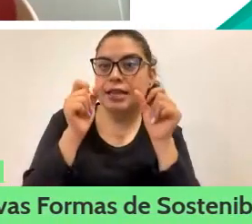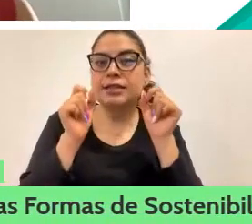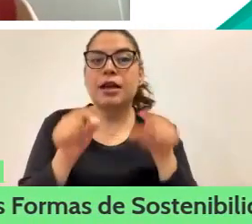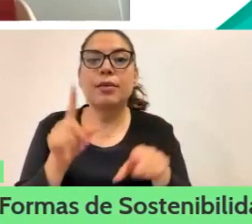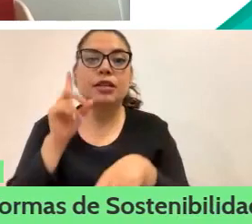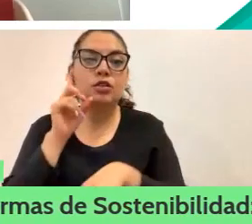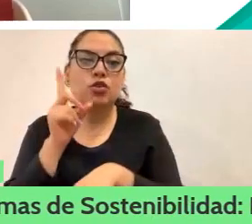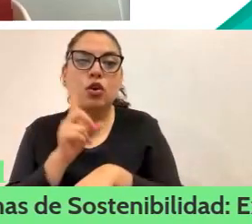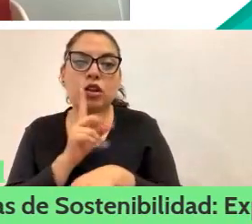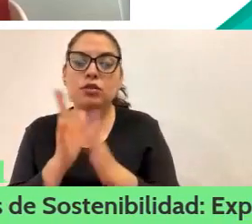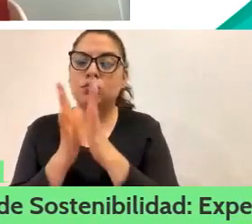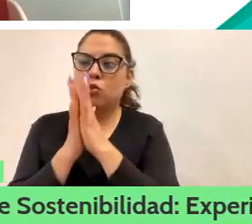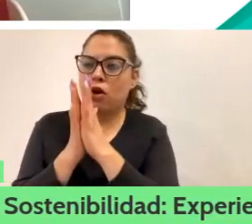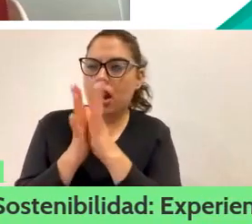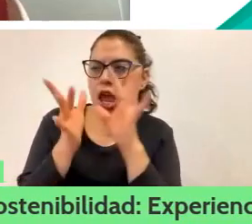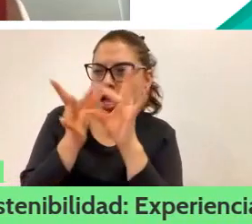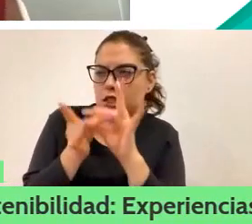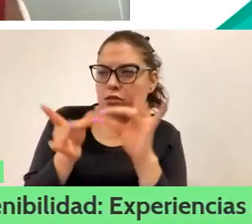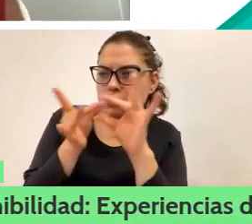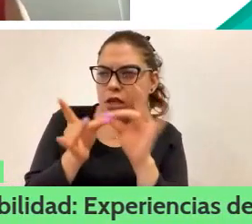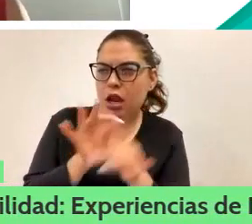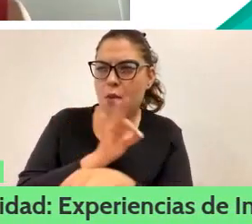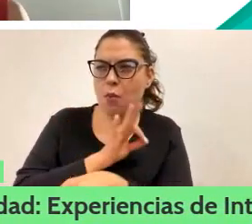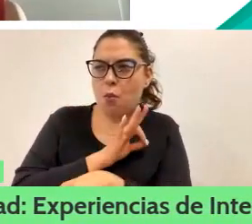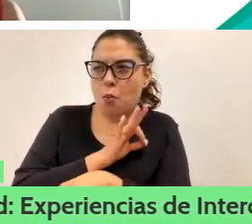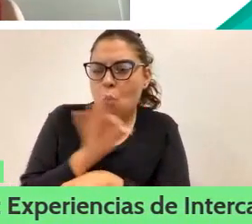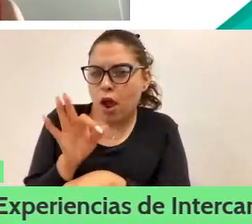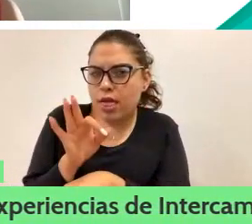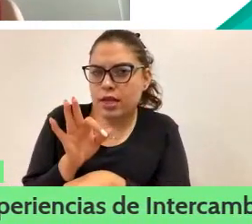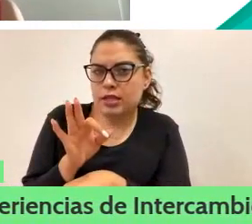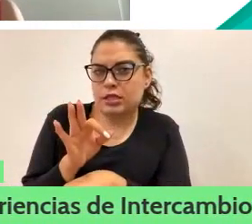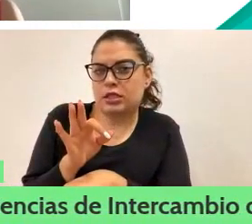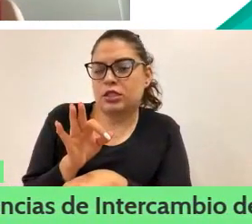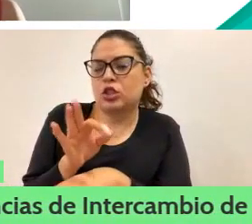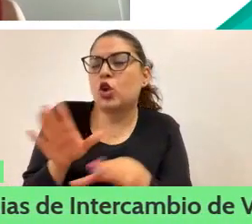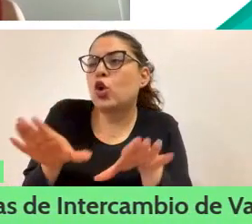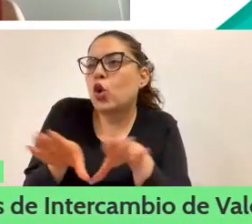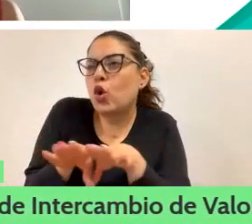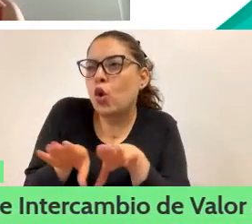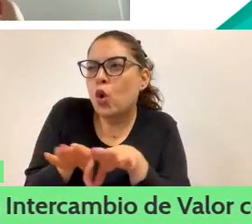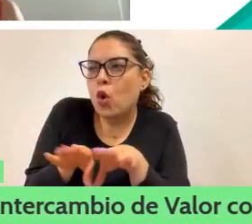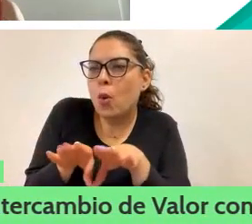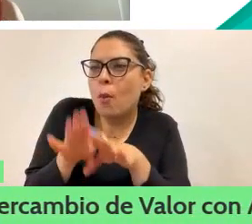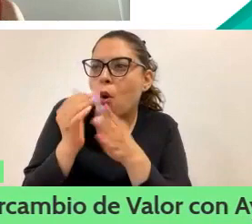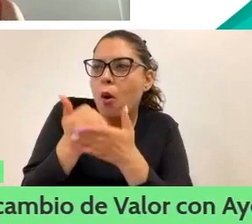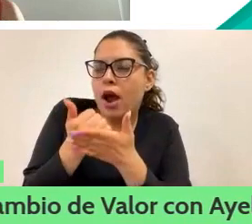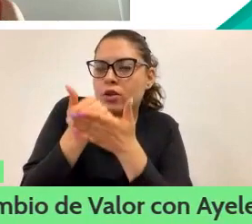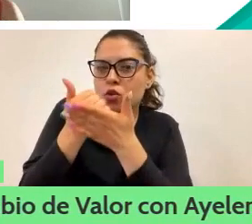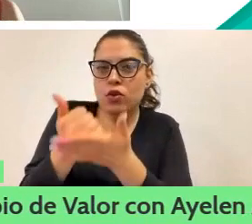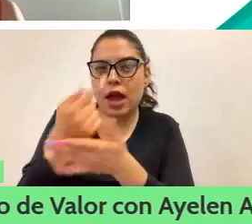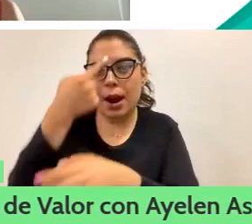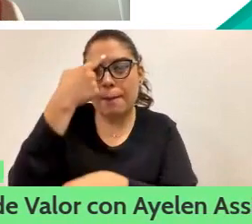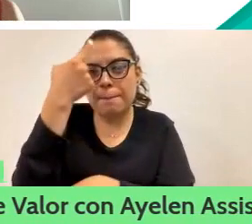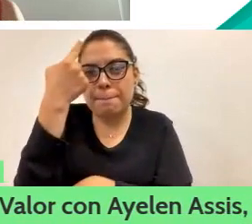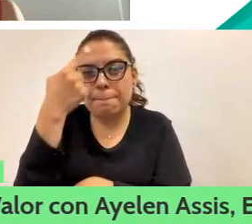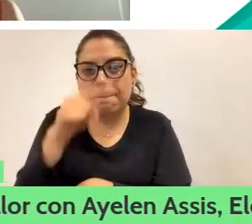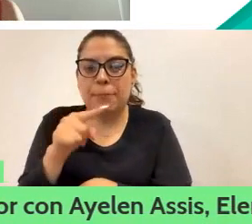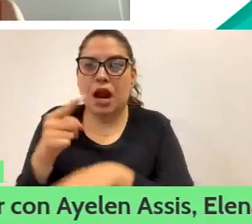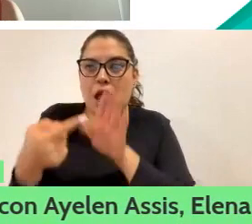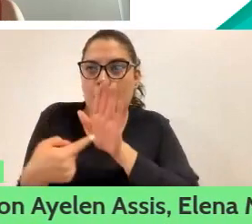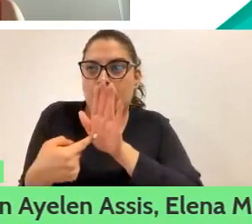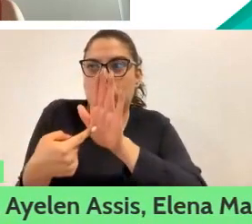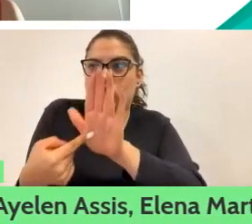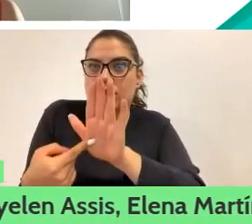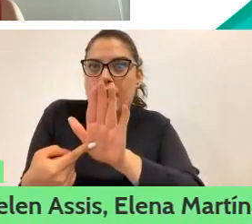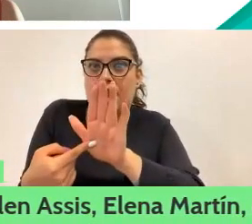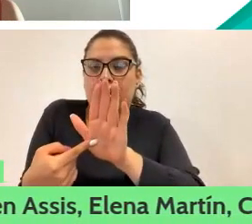ofrecen y cómo ustedes han dado la vuelta a este foco para colaborar y ayudar en el objetivo que tienen, que es visibilizar y generar